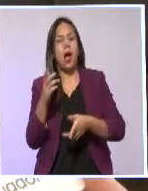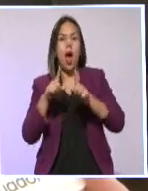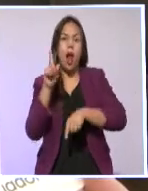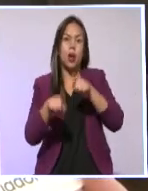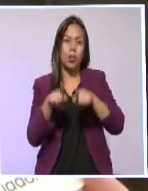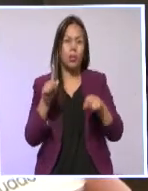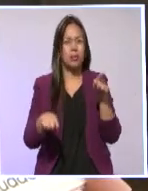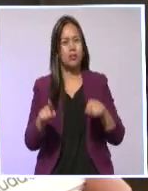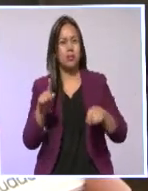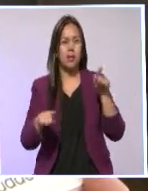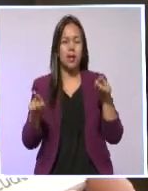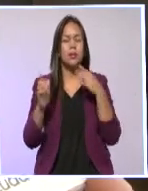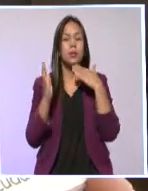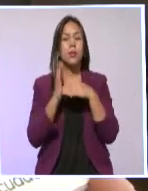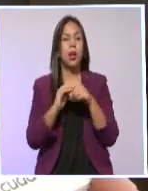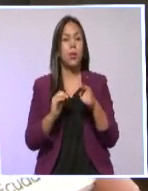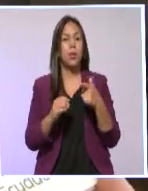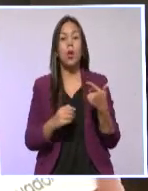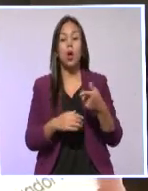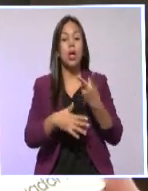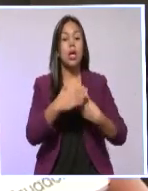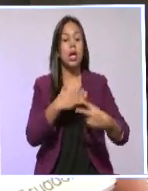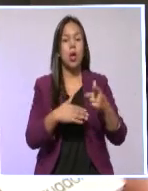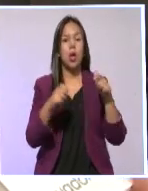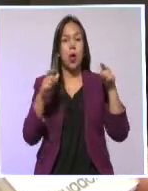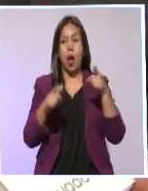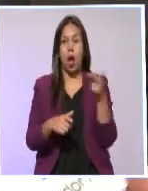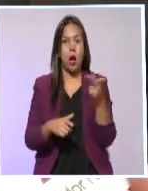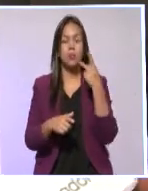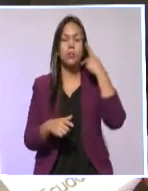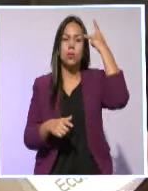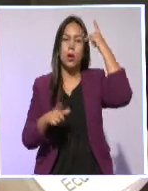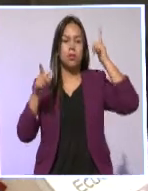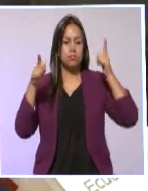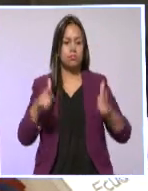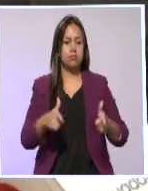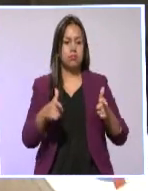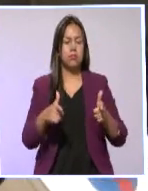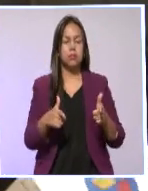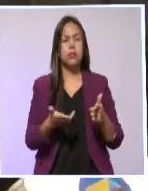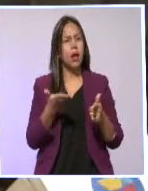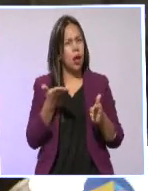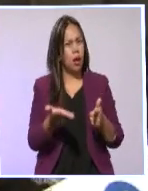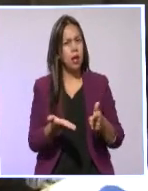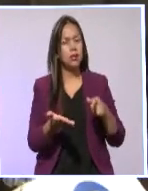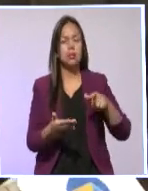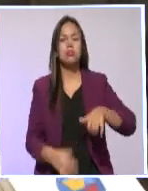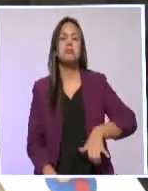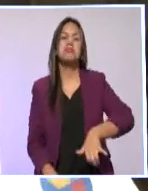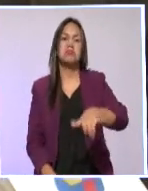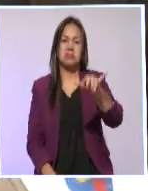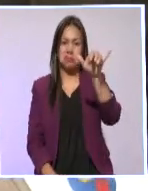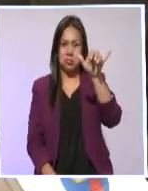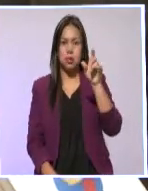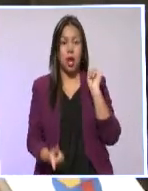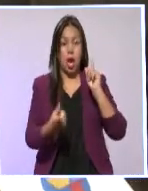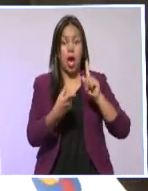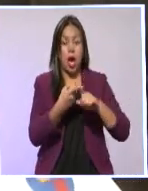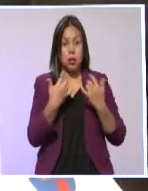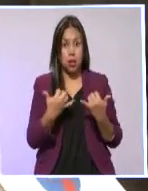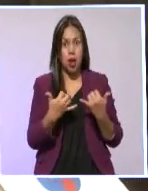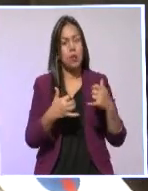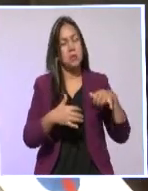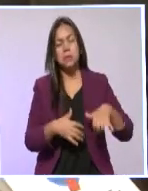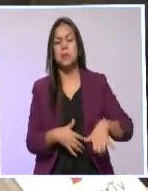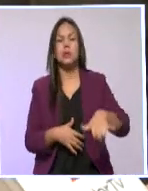tema de la tenencia compartida. Nosotros creemos y así habíamos acordado que la tenencia compartida seguirá dándose como está este momento,